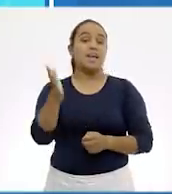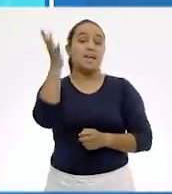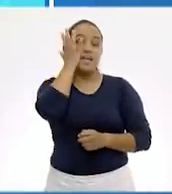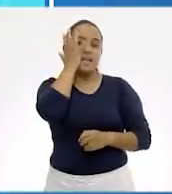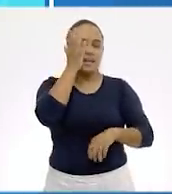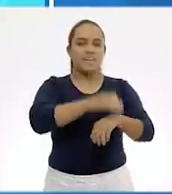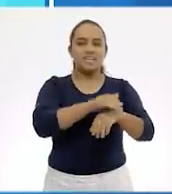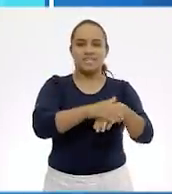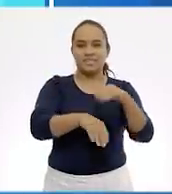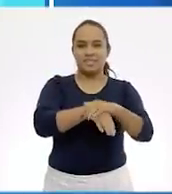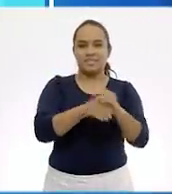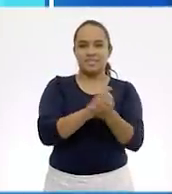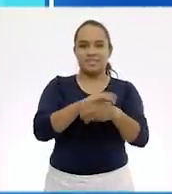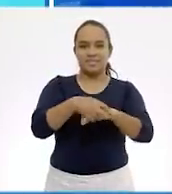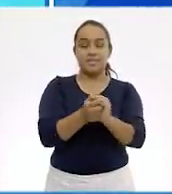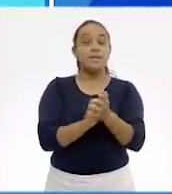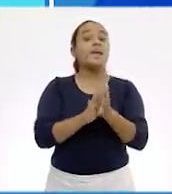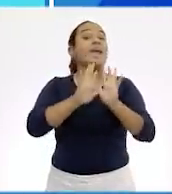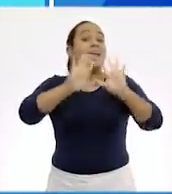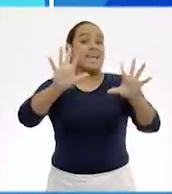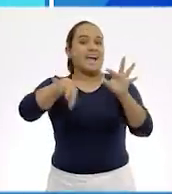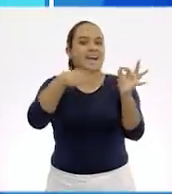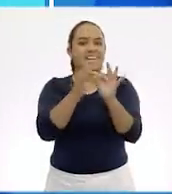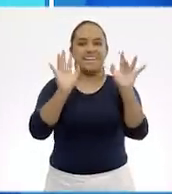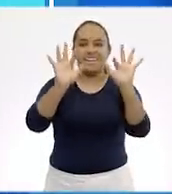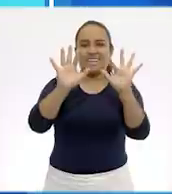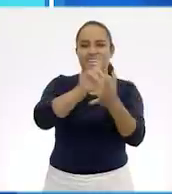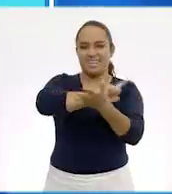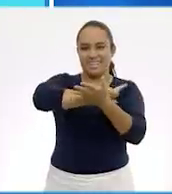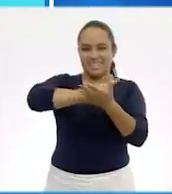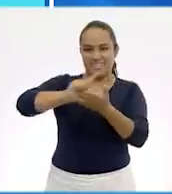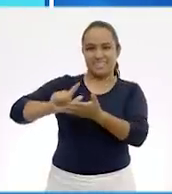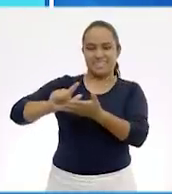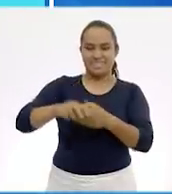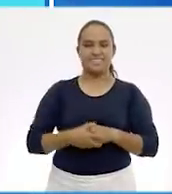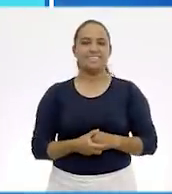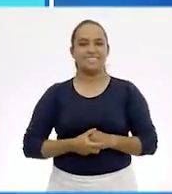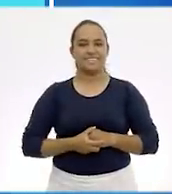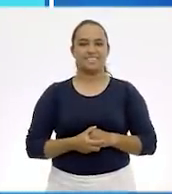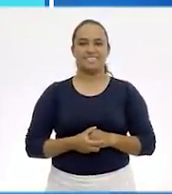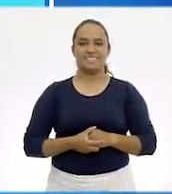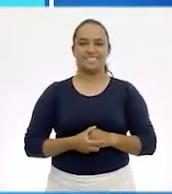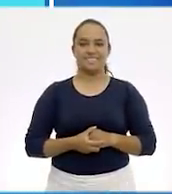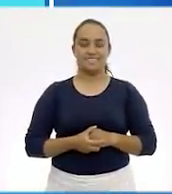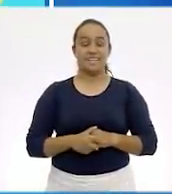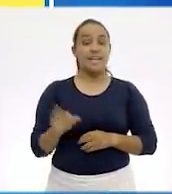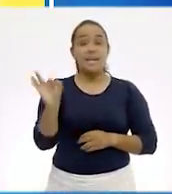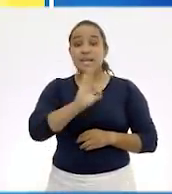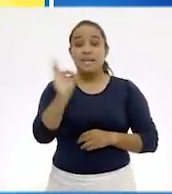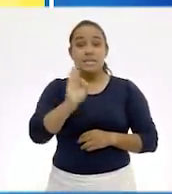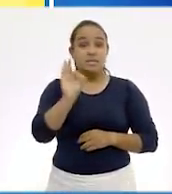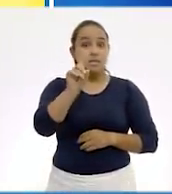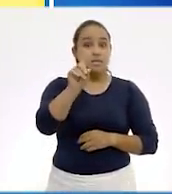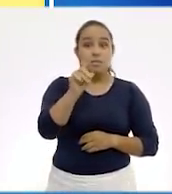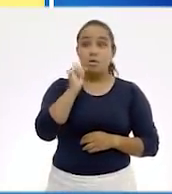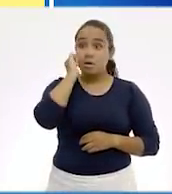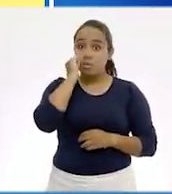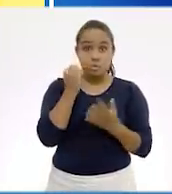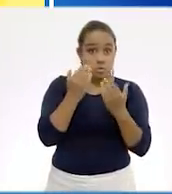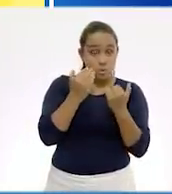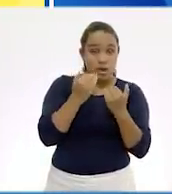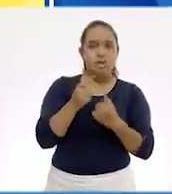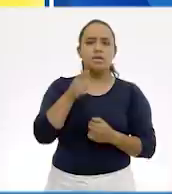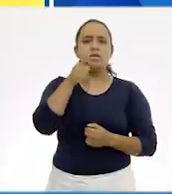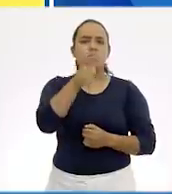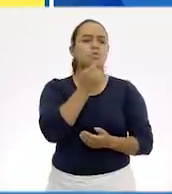Sécalas con una toalla. Y listo, tus manos están limpias. Si no tienes agua y jabón,